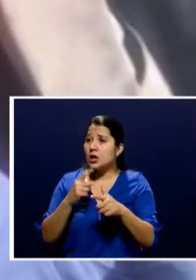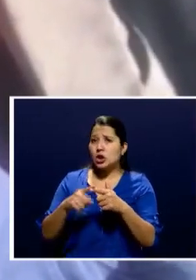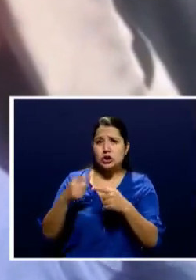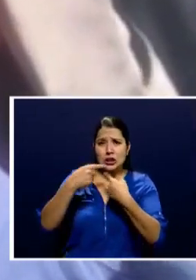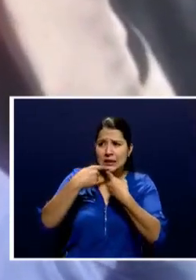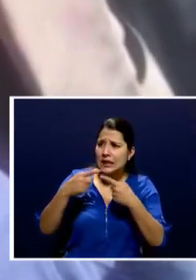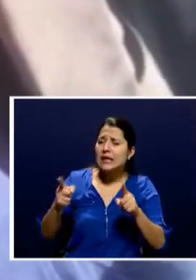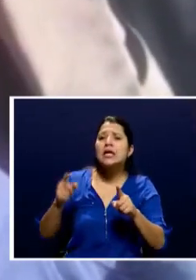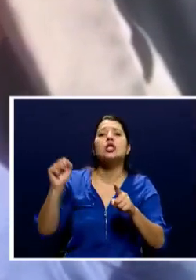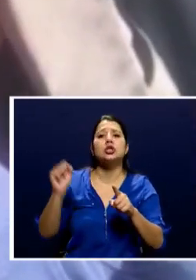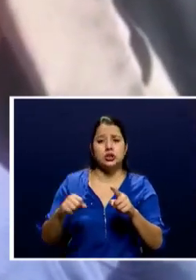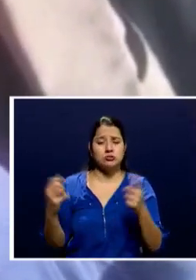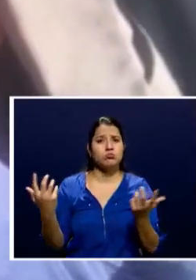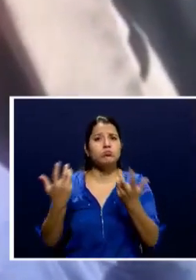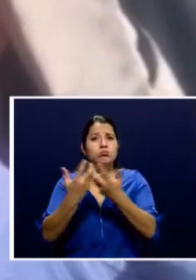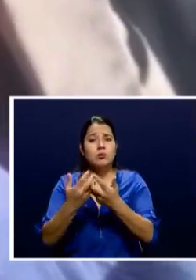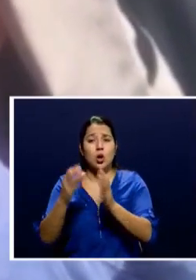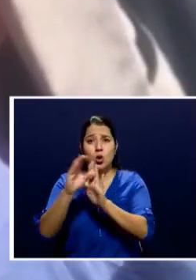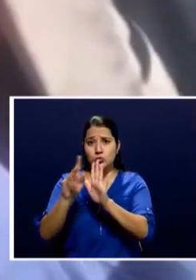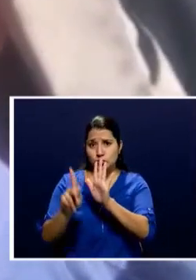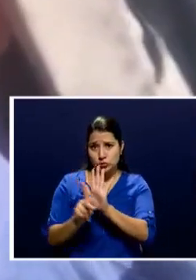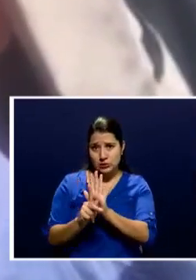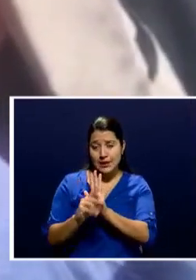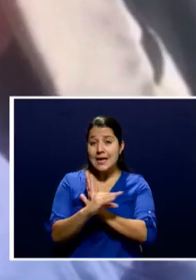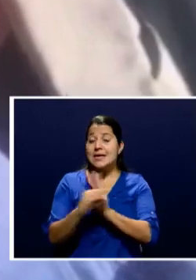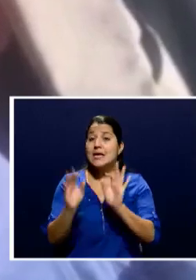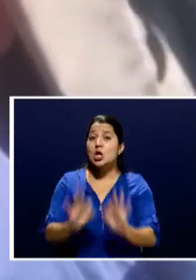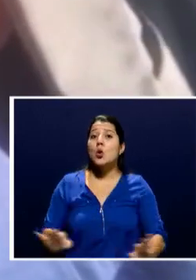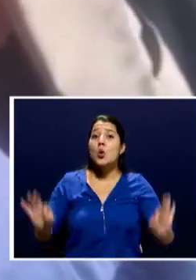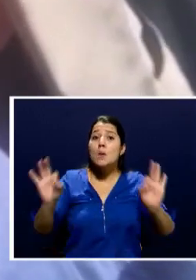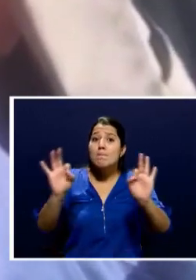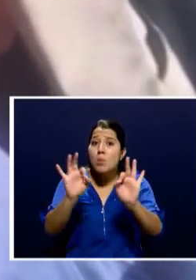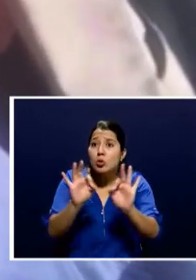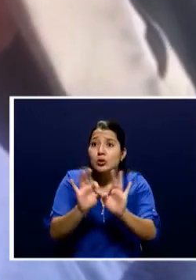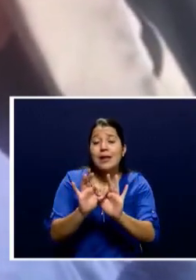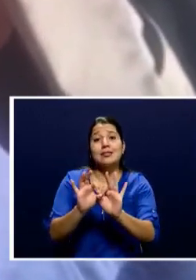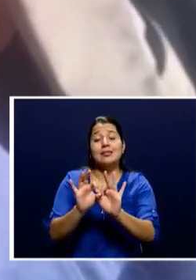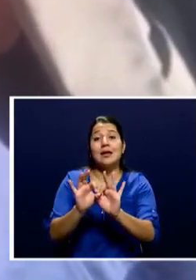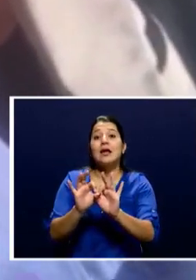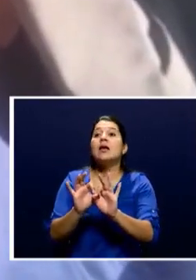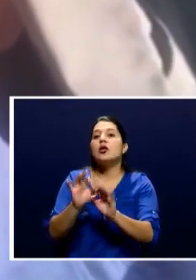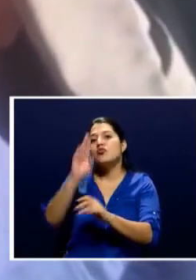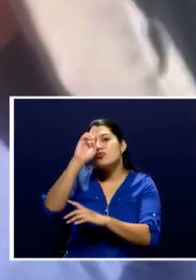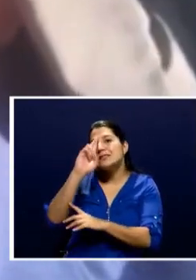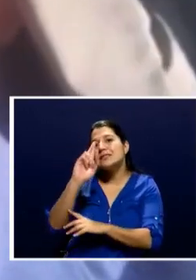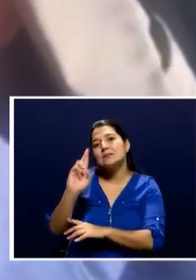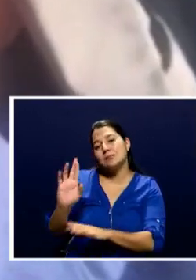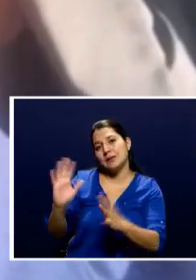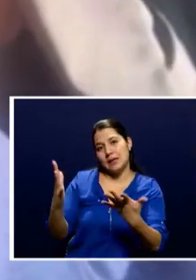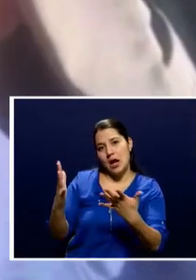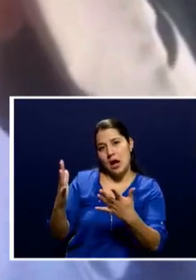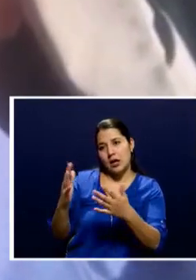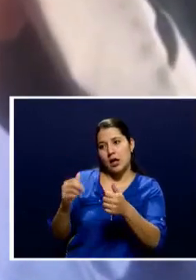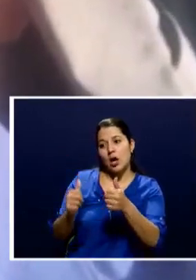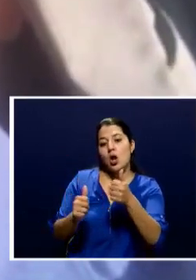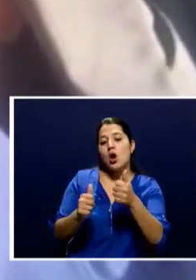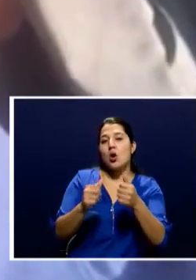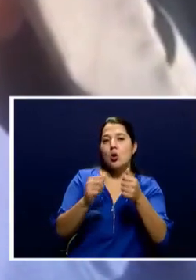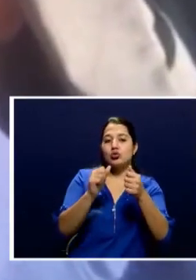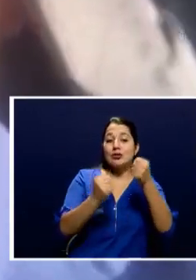de inconstitucionalidad y que lo importante va a ser la salvaguarda de las excepciones por temas de seguridad, temas de salud,